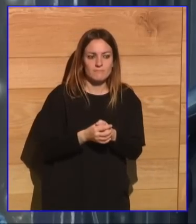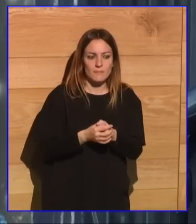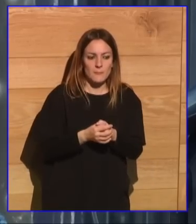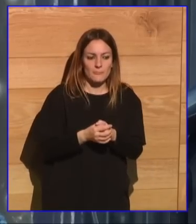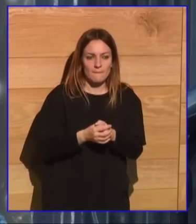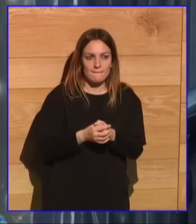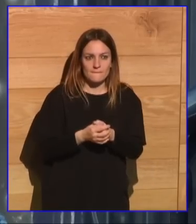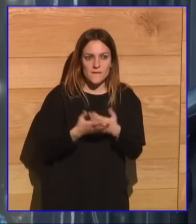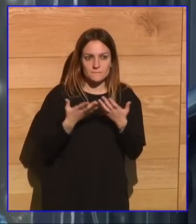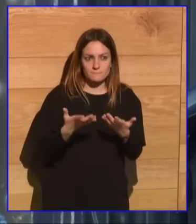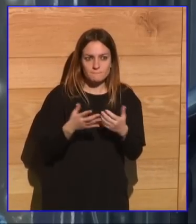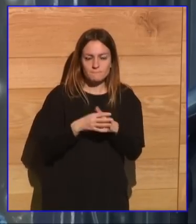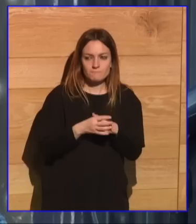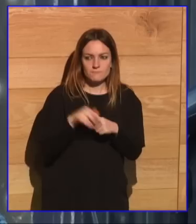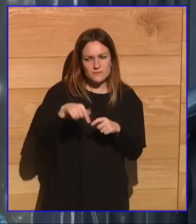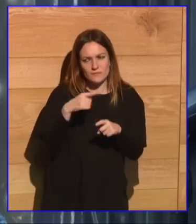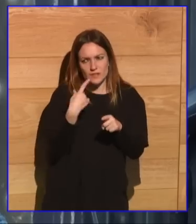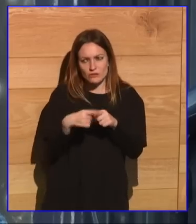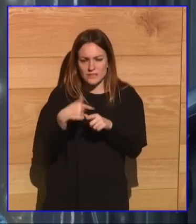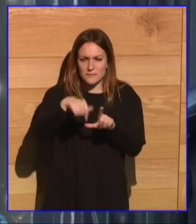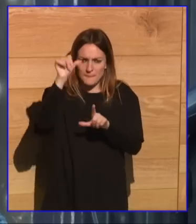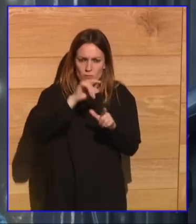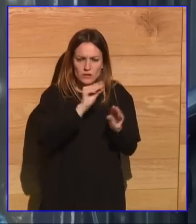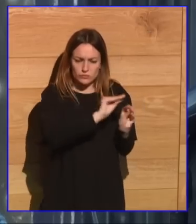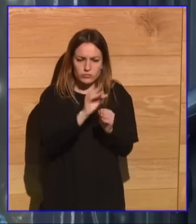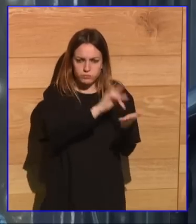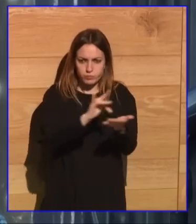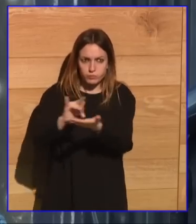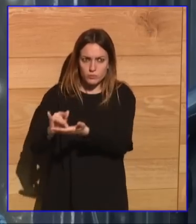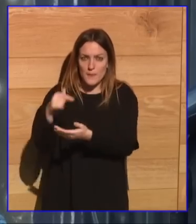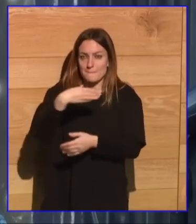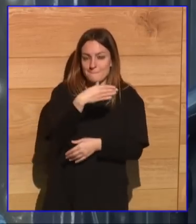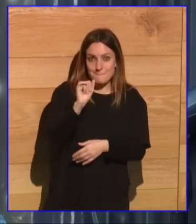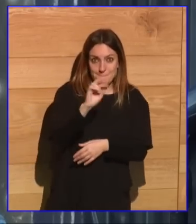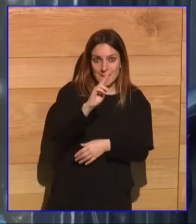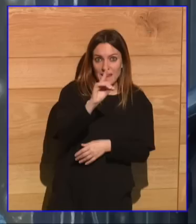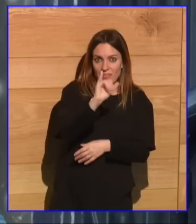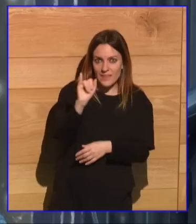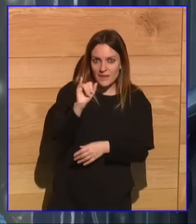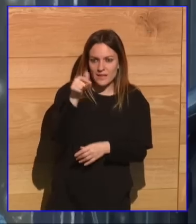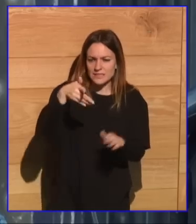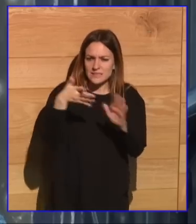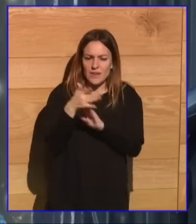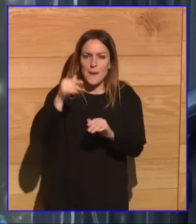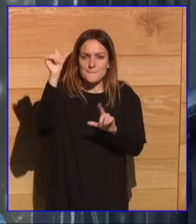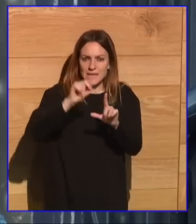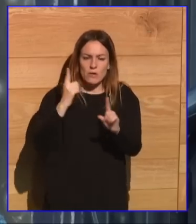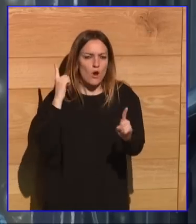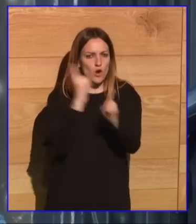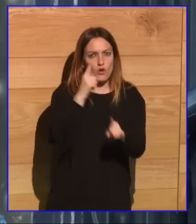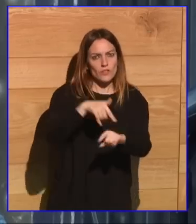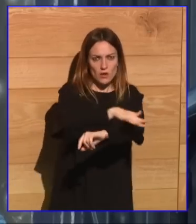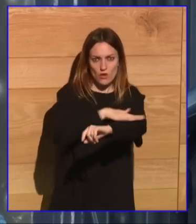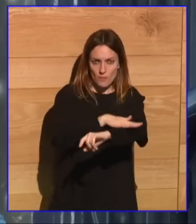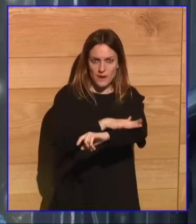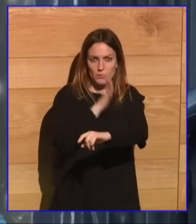esas cosas que ocurren en sus películas. Birdi es una historia contra la institución, contra lo jodido que es estar